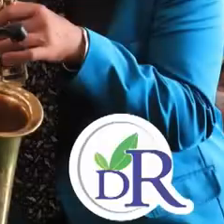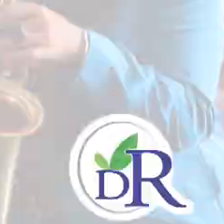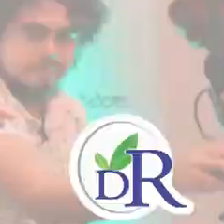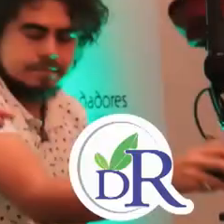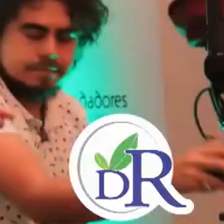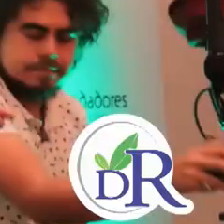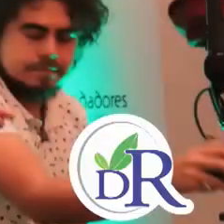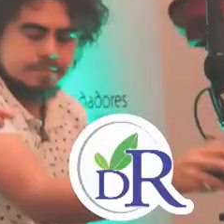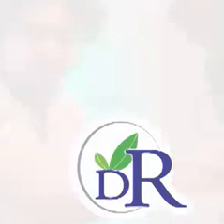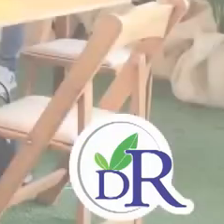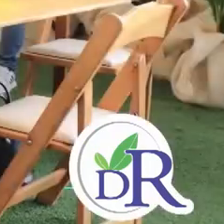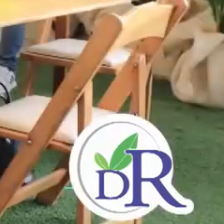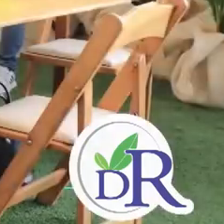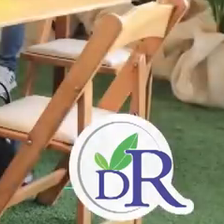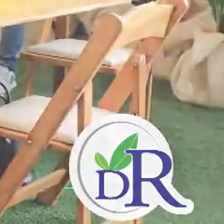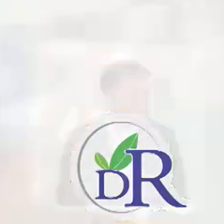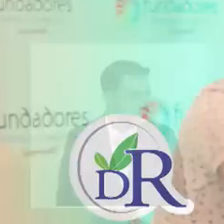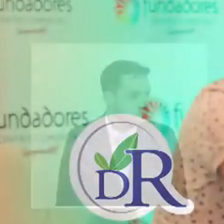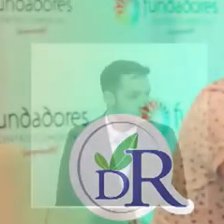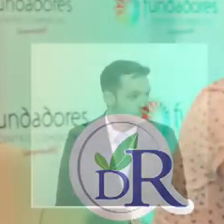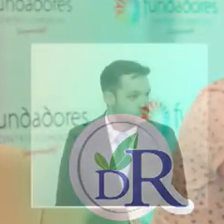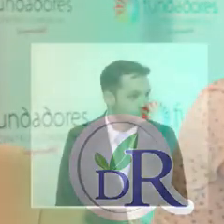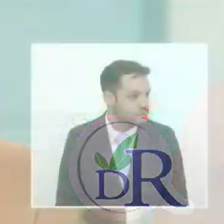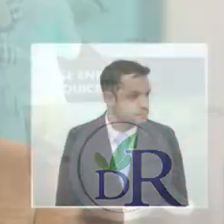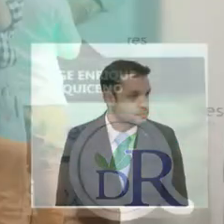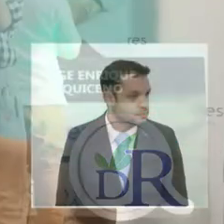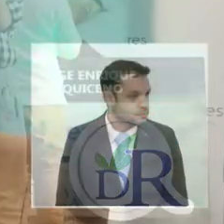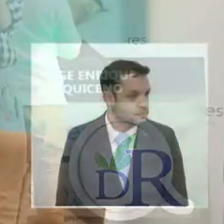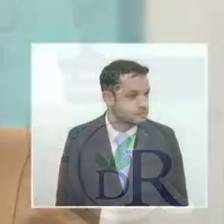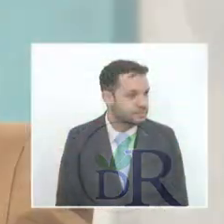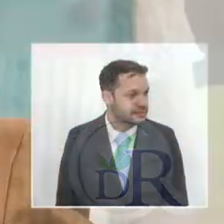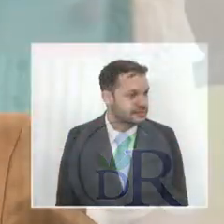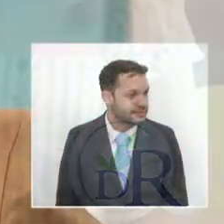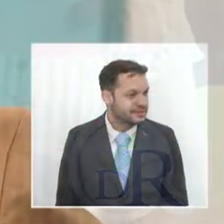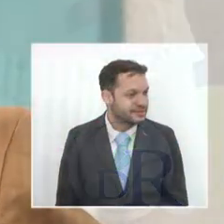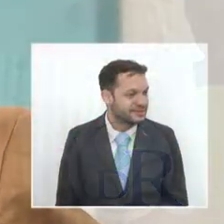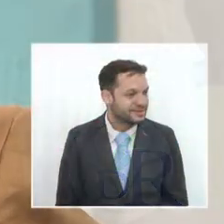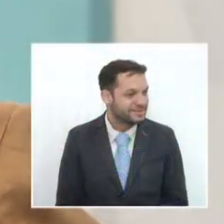un poquito. Sigue adelante, preciosa.